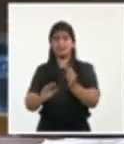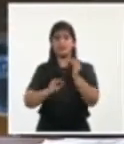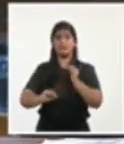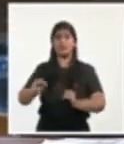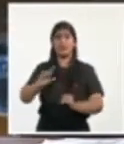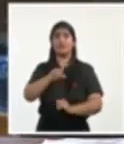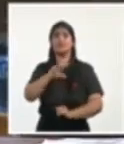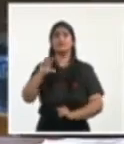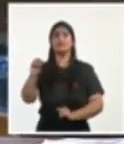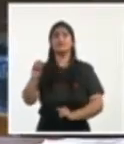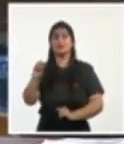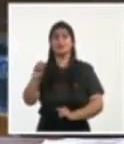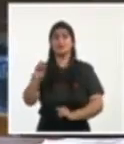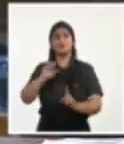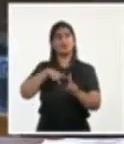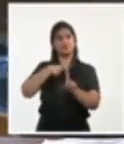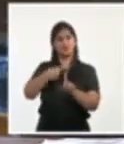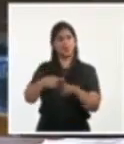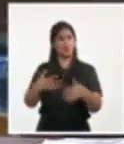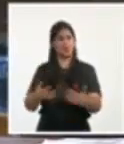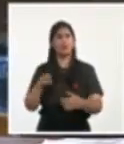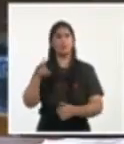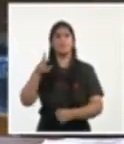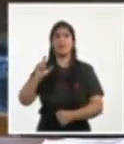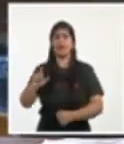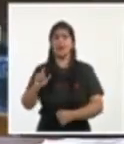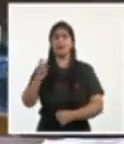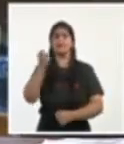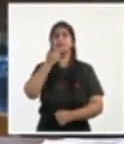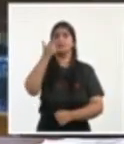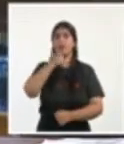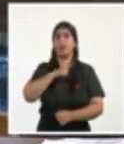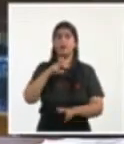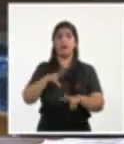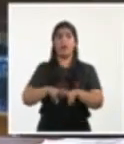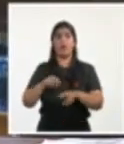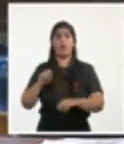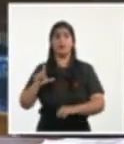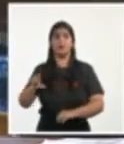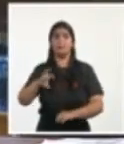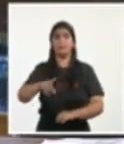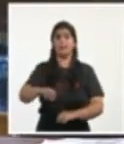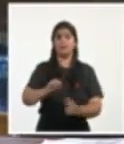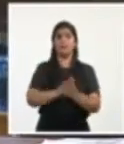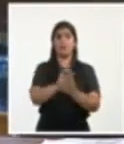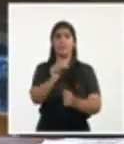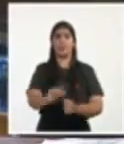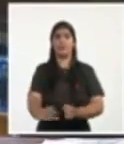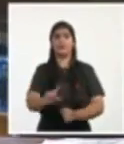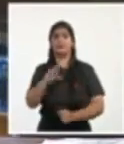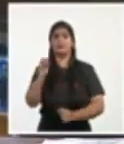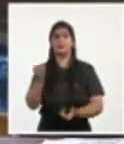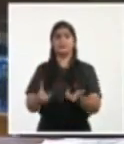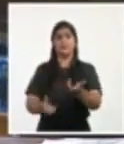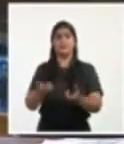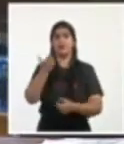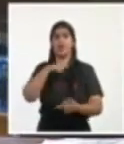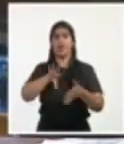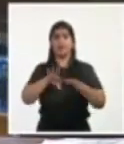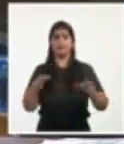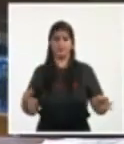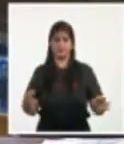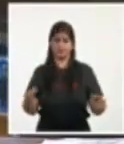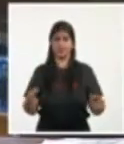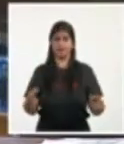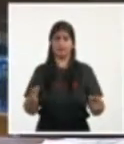casos: Villa Clara, Ciego, Oquín, Pinar del Río, Mayabeque, Cienfuegos y Artemisa, lo que corrobora que ninguna provincia escapa